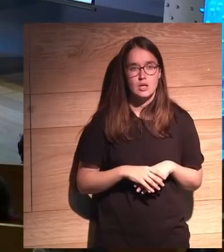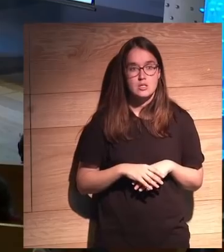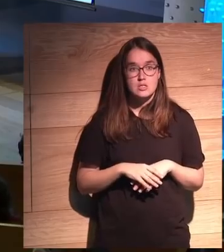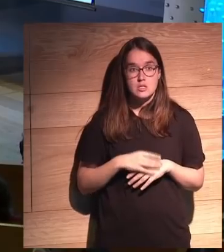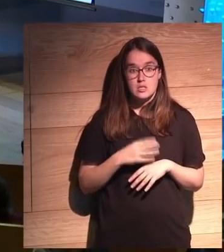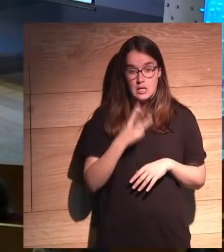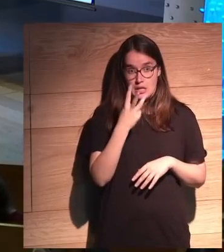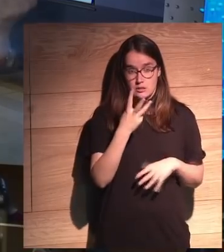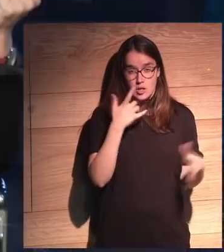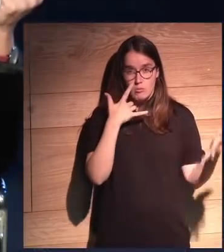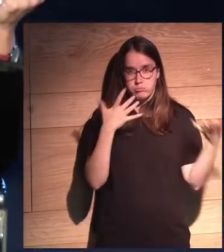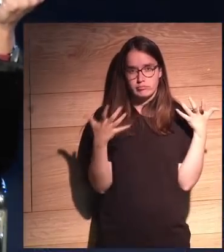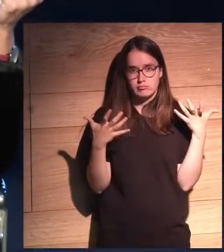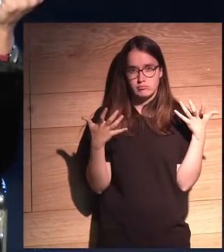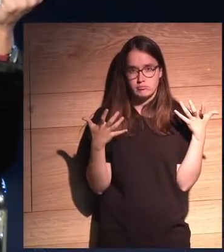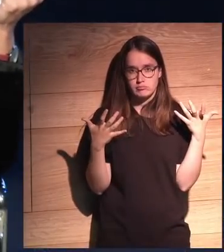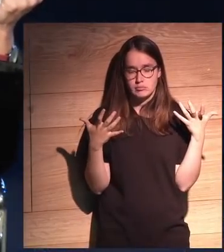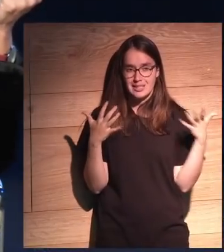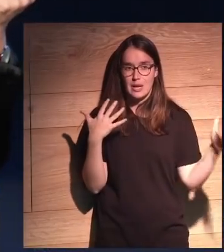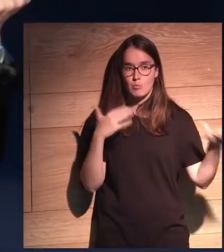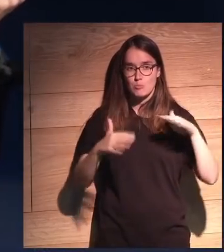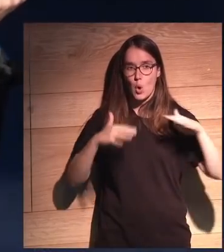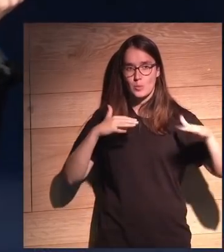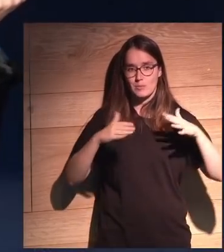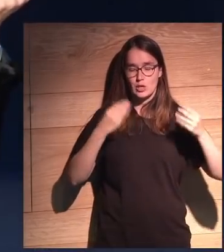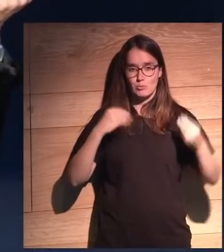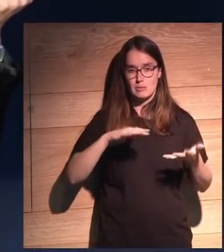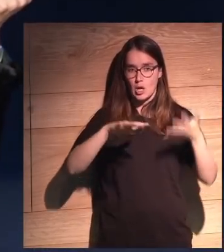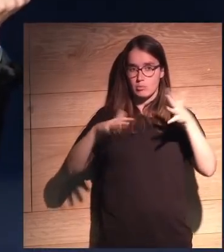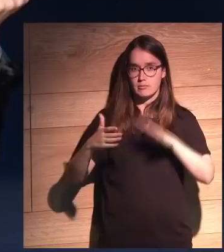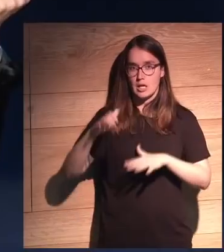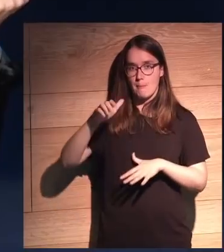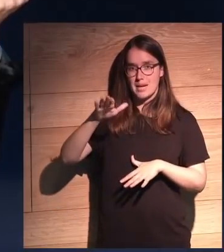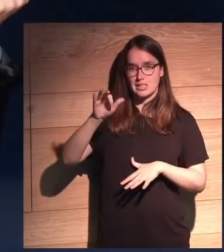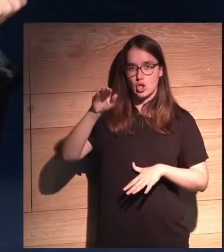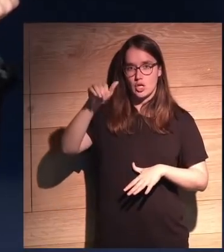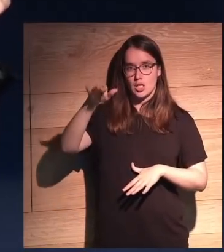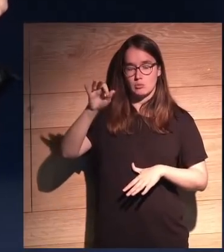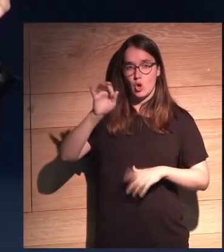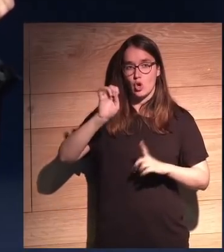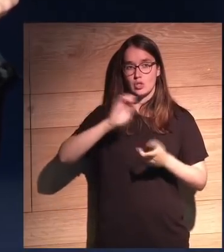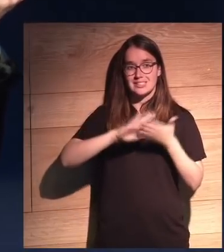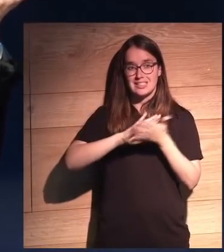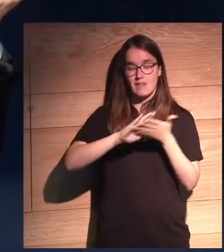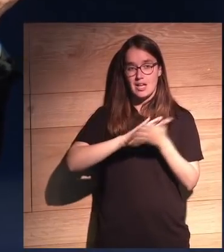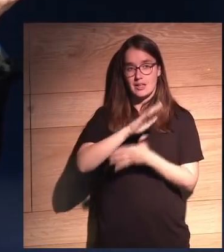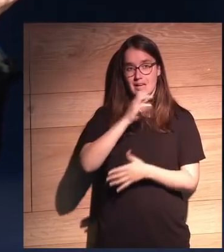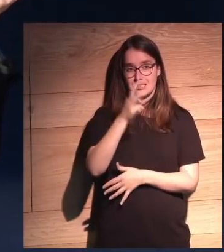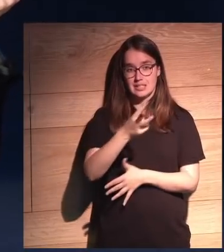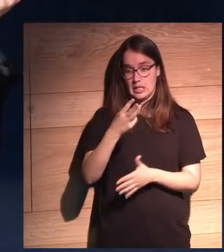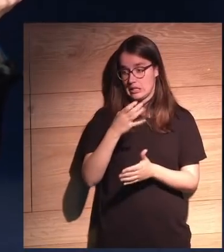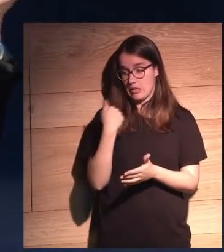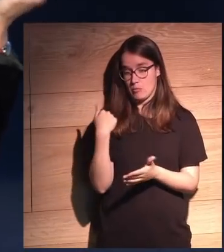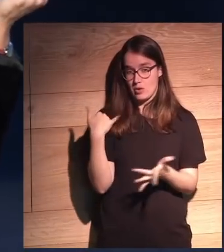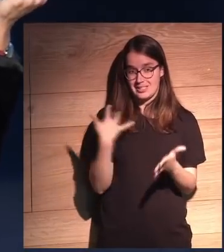Las 3 fueron muy destacadas en el movimiento impresionista. Solo se ha vuelto a hablar de ellas en estos